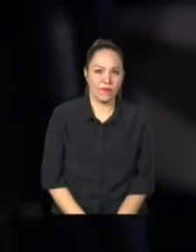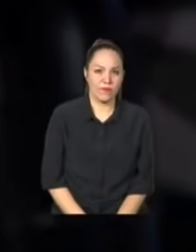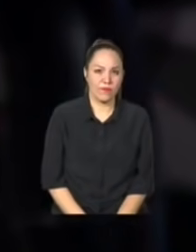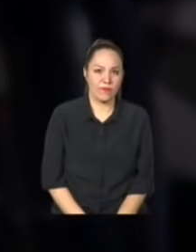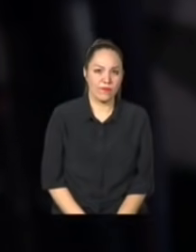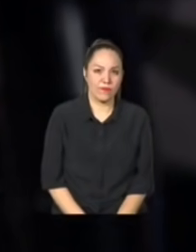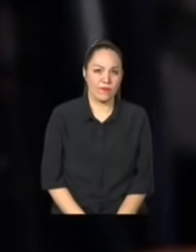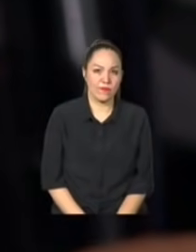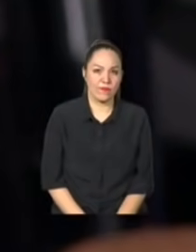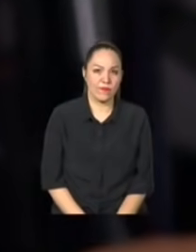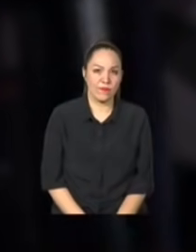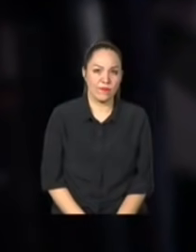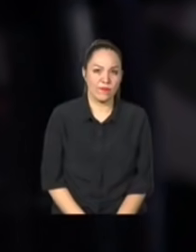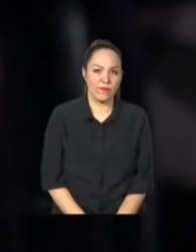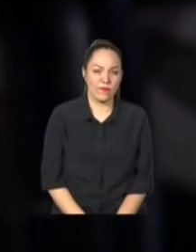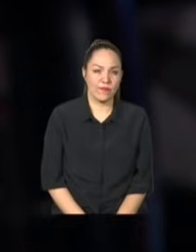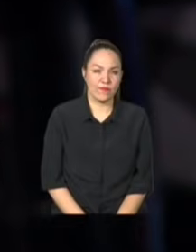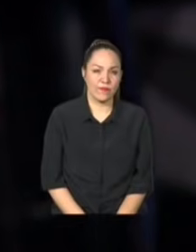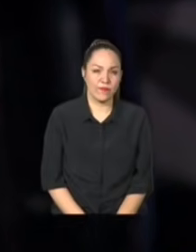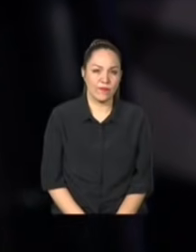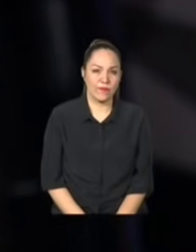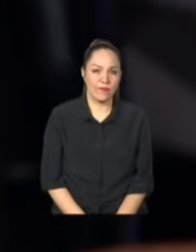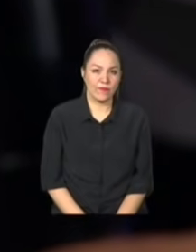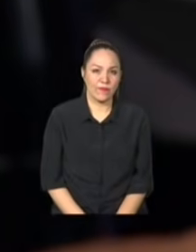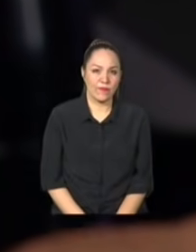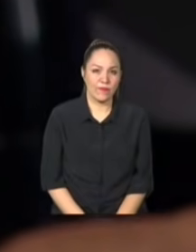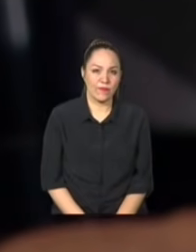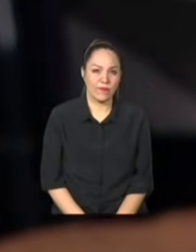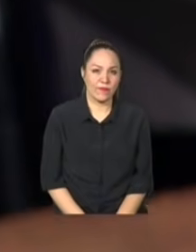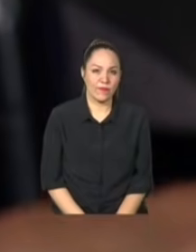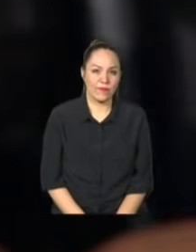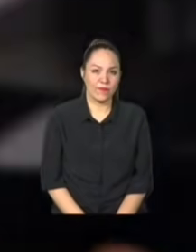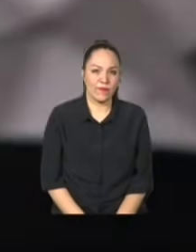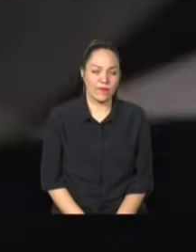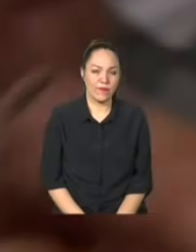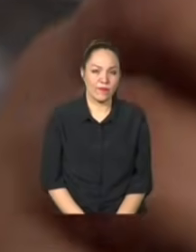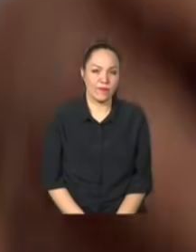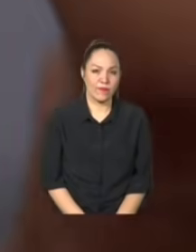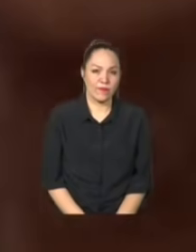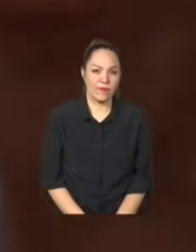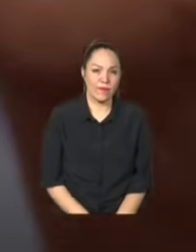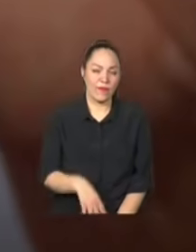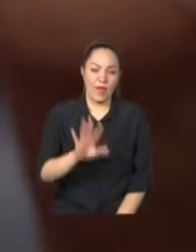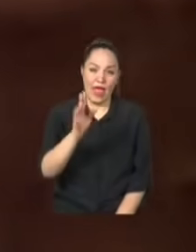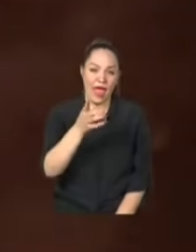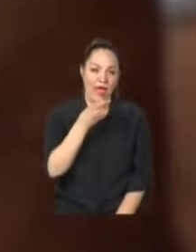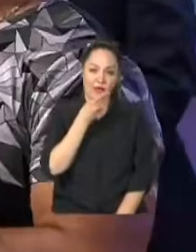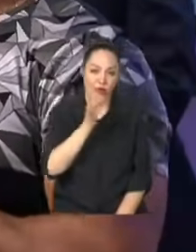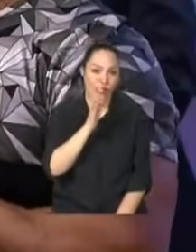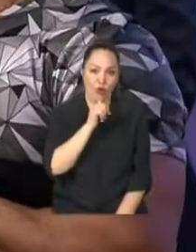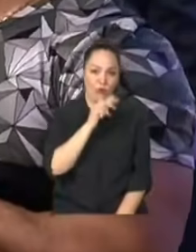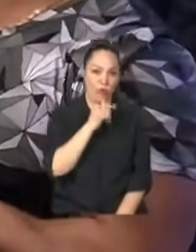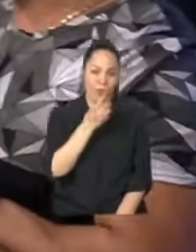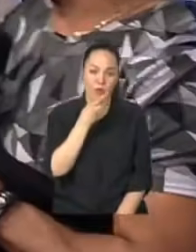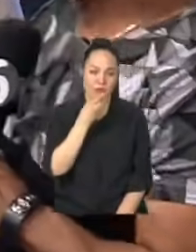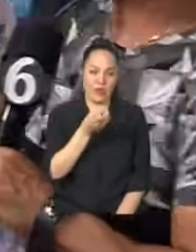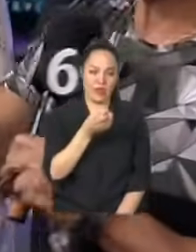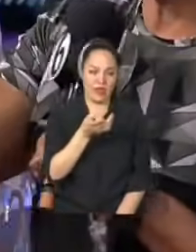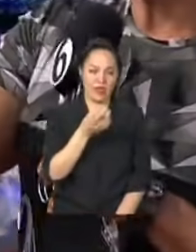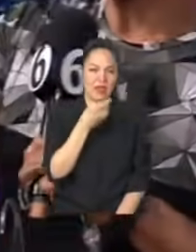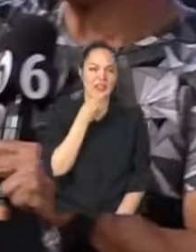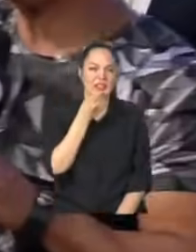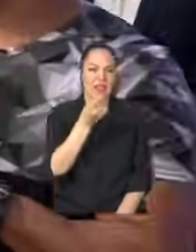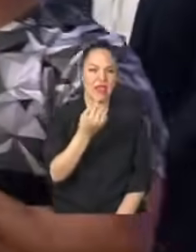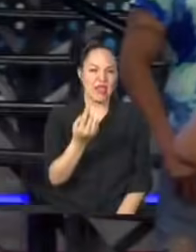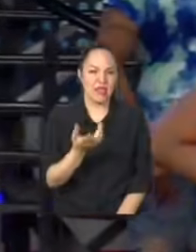Pásalo. ¿Qué tiene que ver? ¿Qué tiene que ver? Ah, porque... Ah, es lo que dice. No, permíteme. Ah, es lo que dice. Ahí les